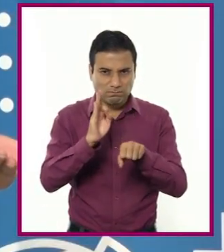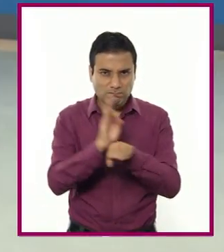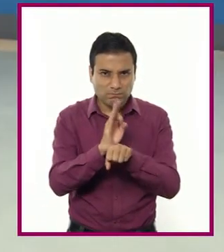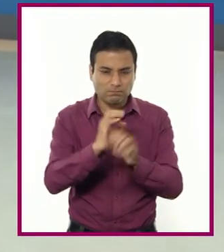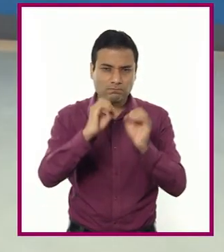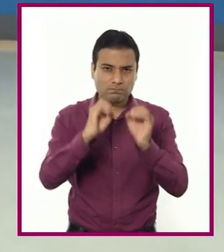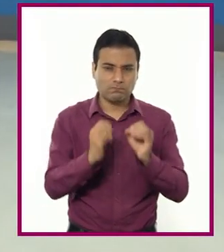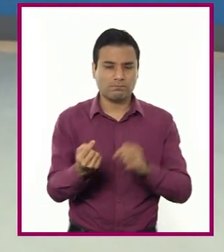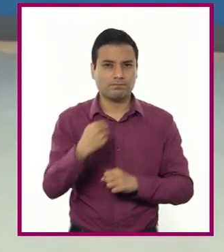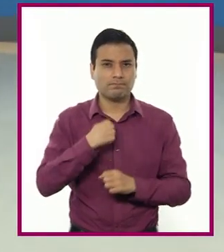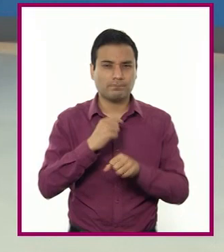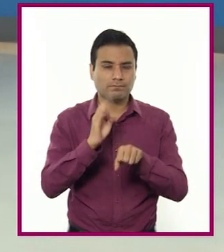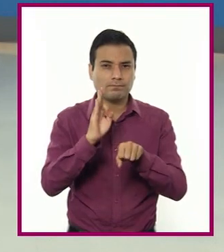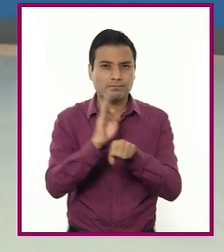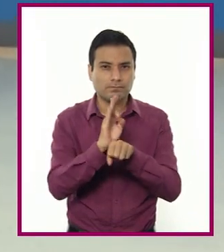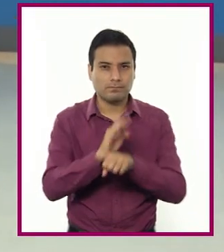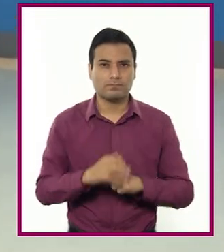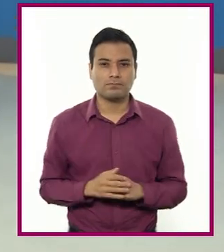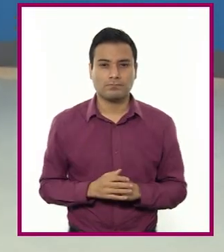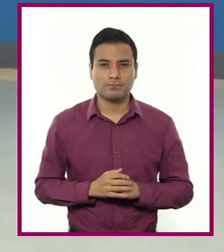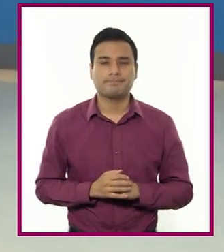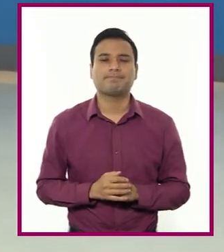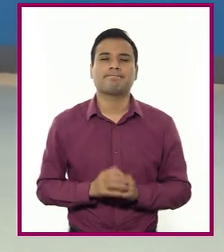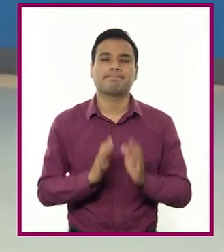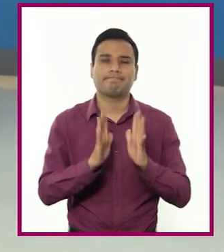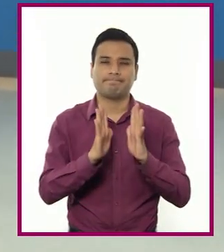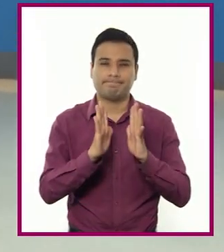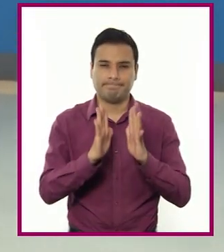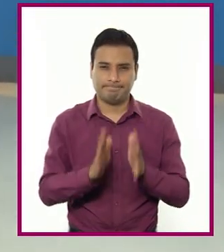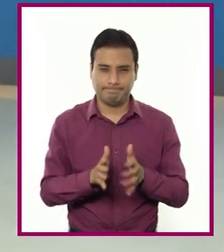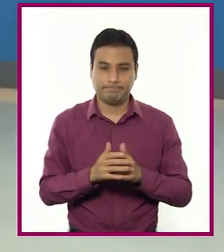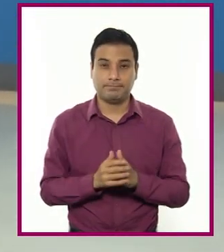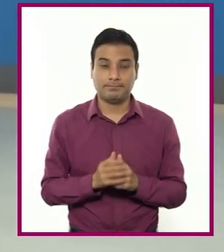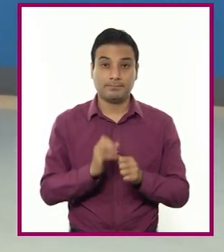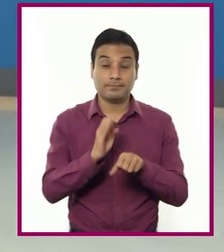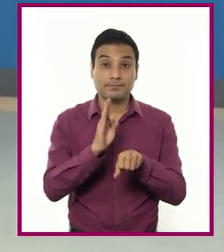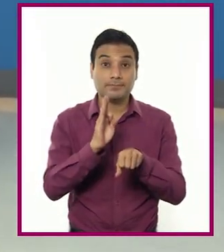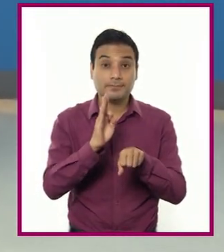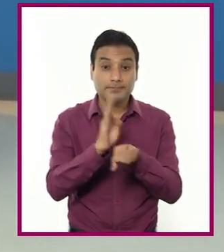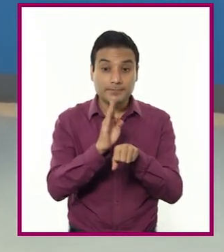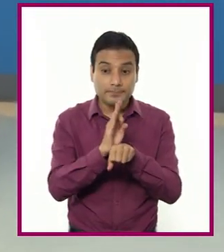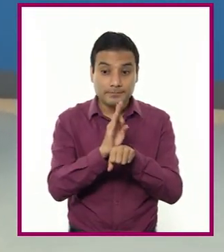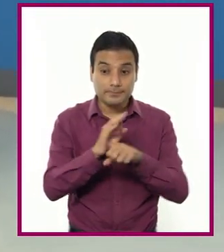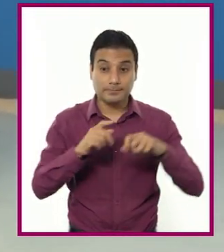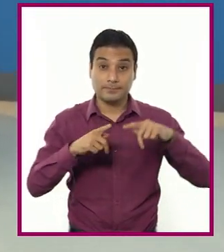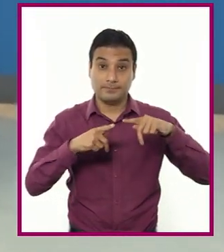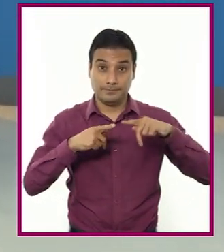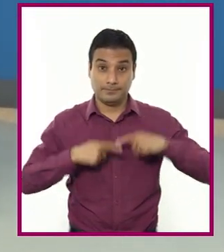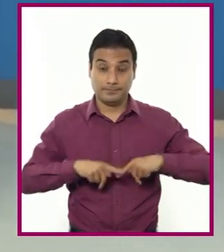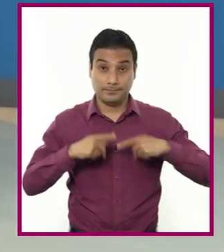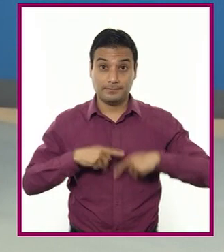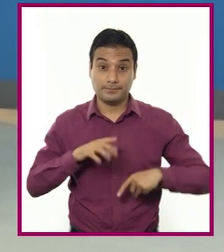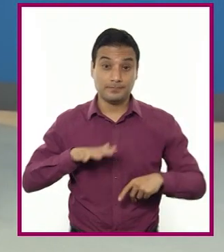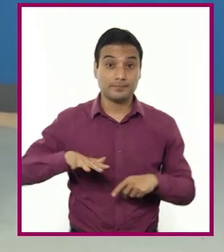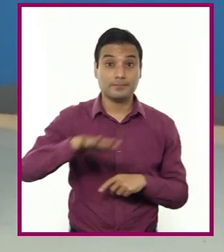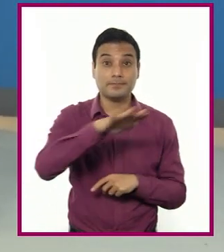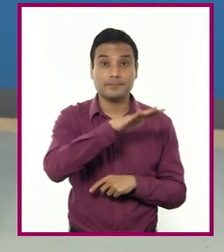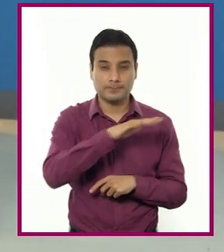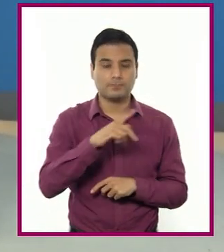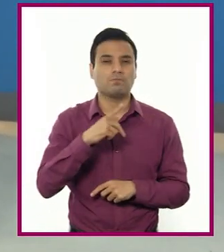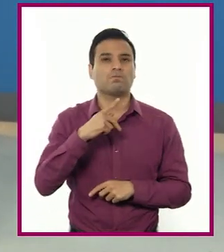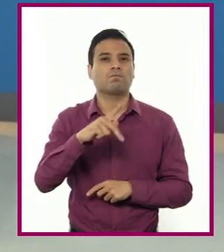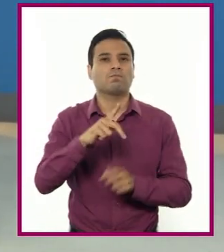nosotros? Creo que quiere decir que protege que todas y todos podamos ejercer